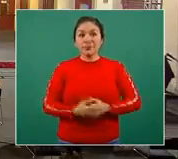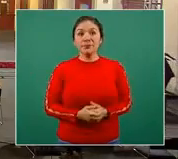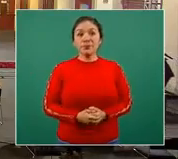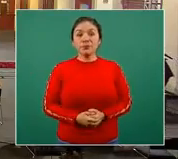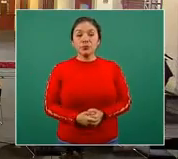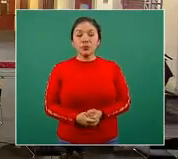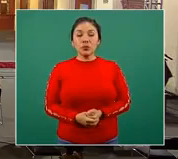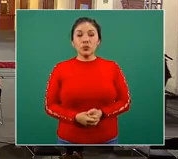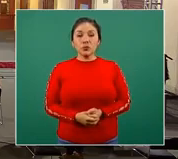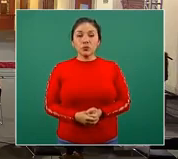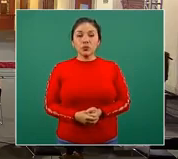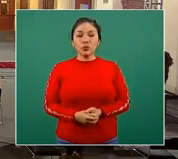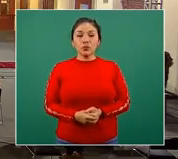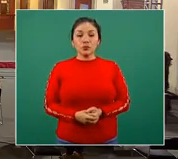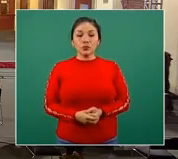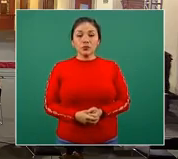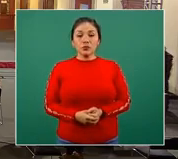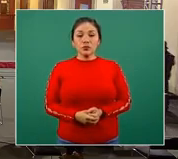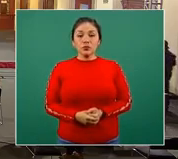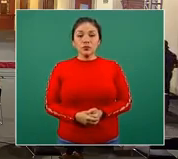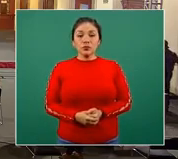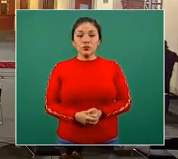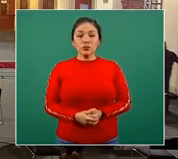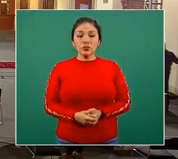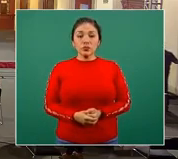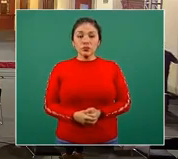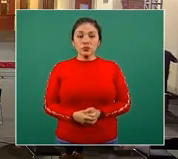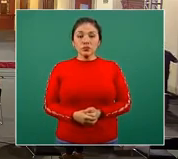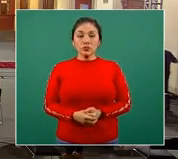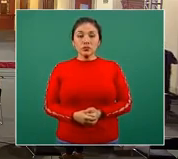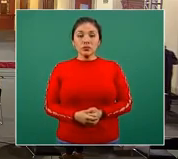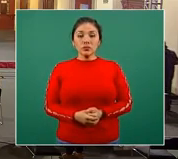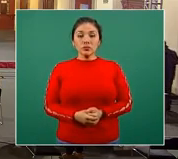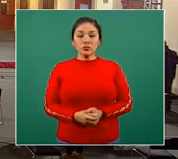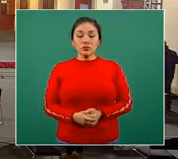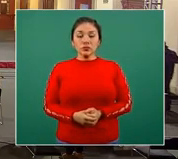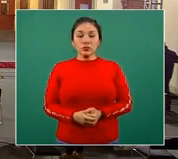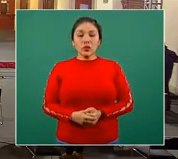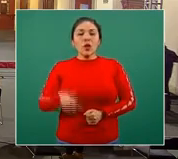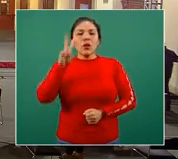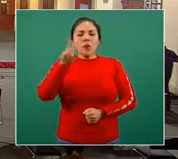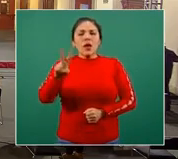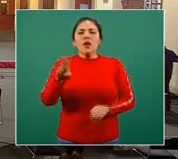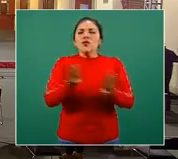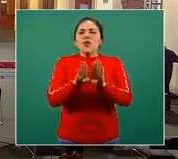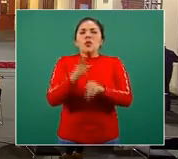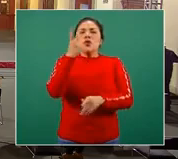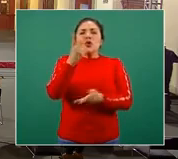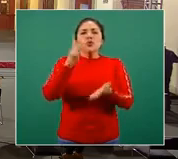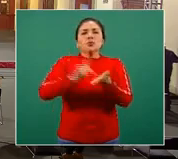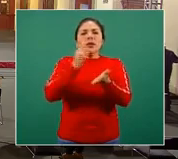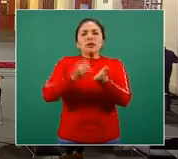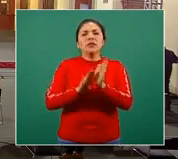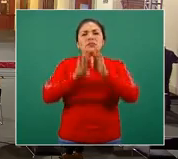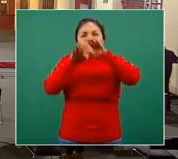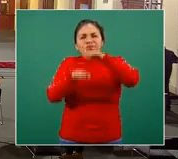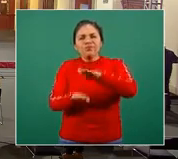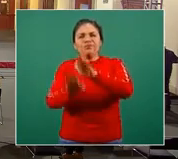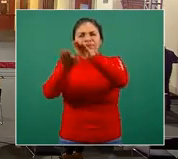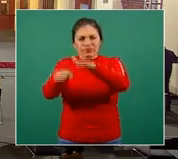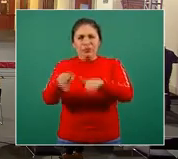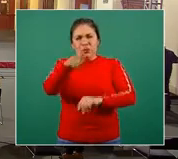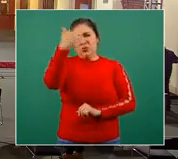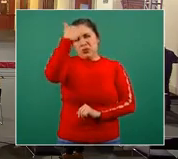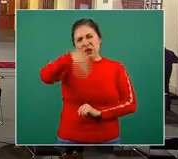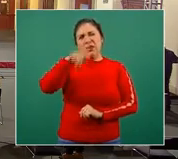primera diapositiva. Muchas gracias. Actualizamos nuestras dos curvas diarias. La primera de ellas, como ustedes saben,